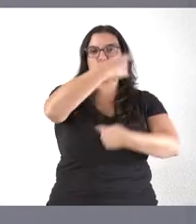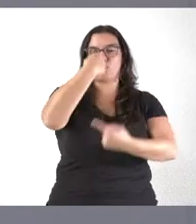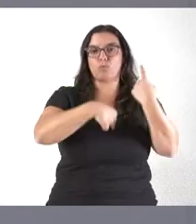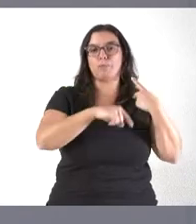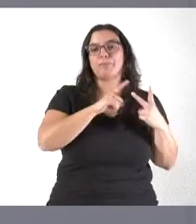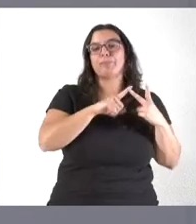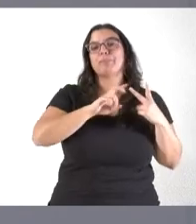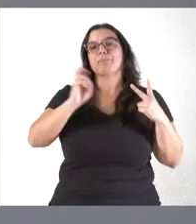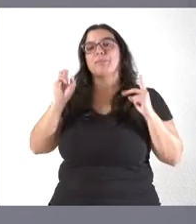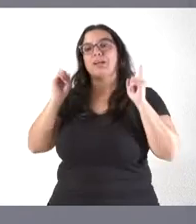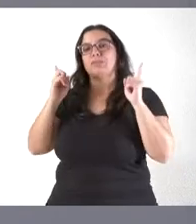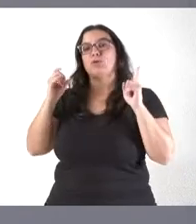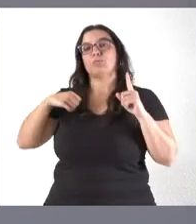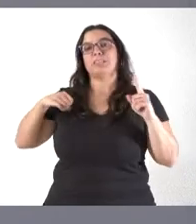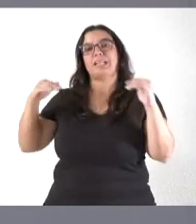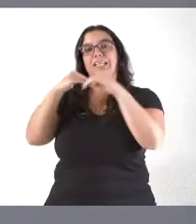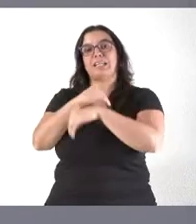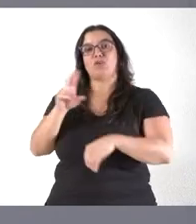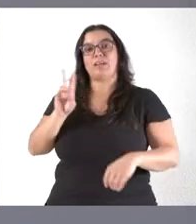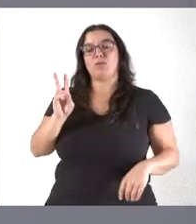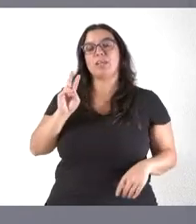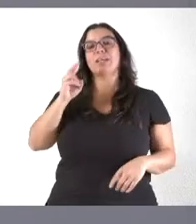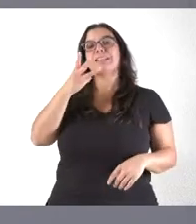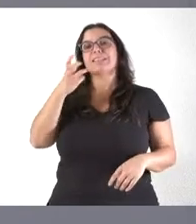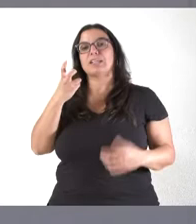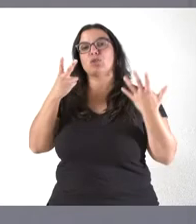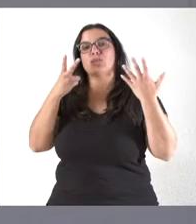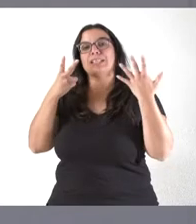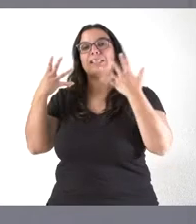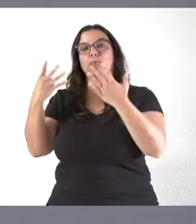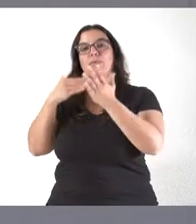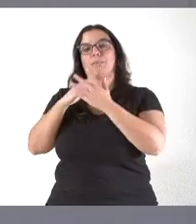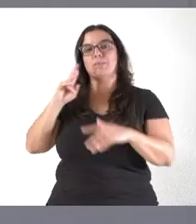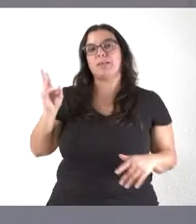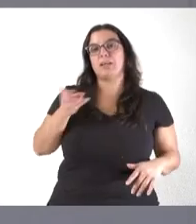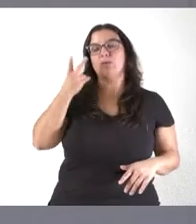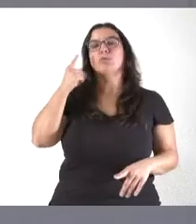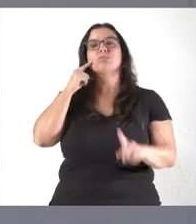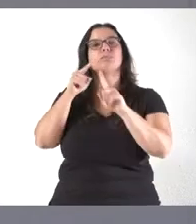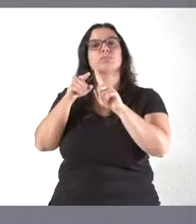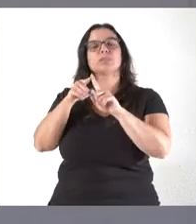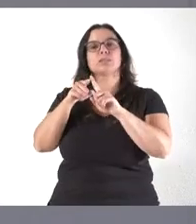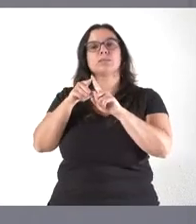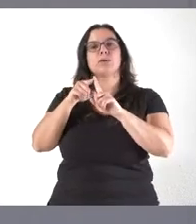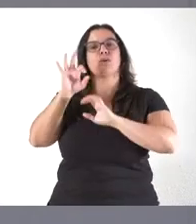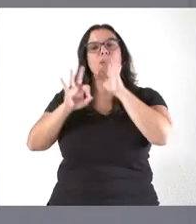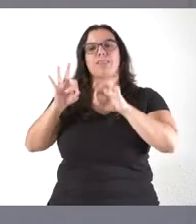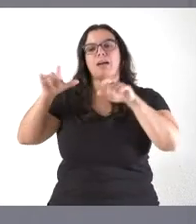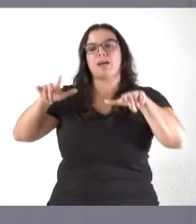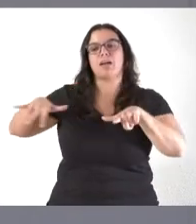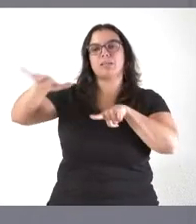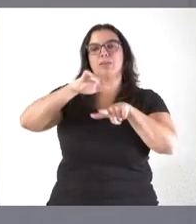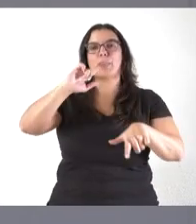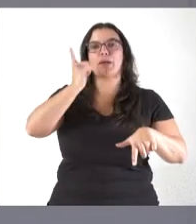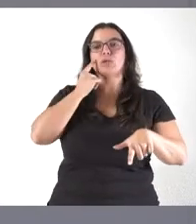en el caso del hospital clínico universitario de Valladolid 379.000 euros con el objetivo de ordenar los espacios de diagnóstico